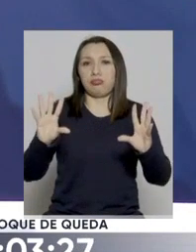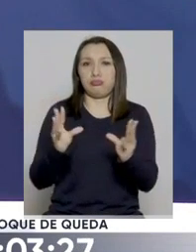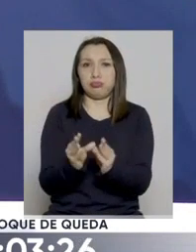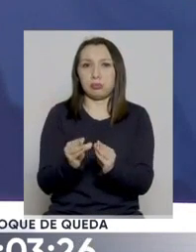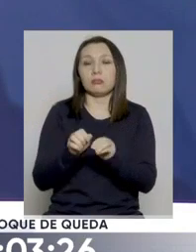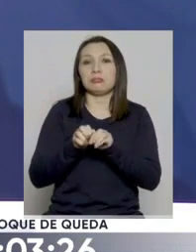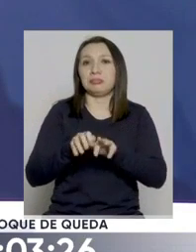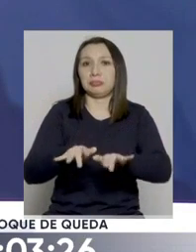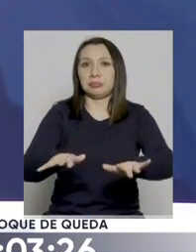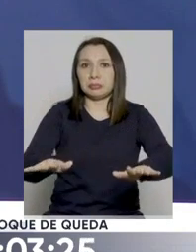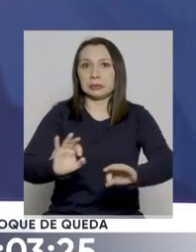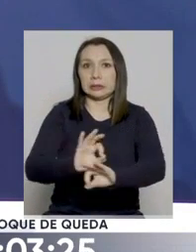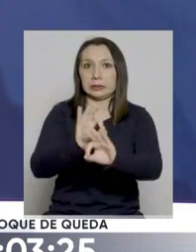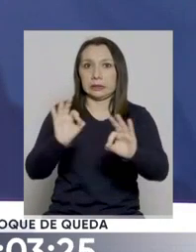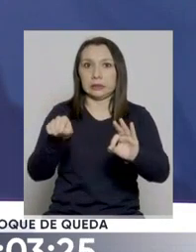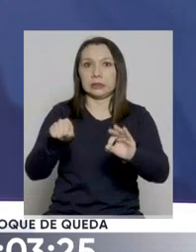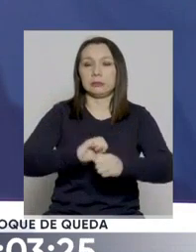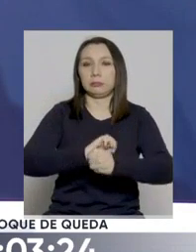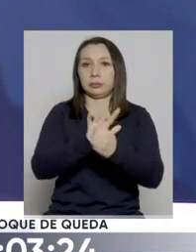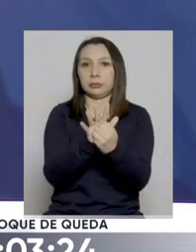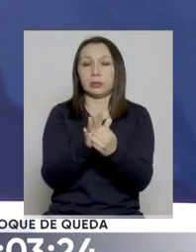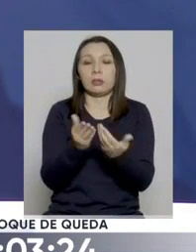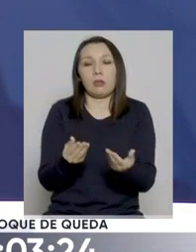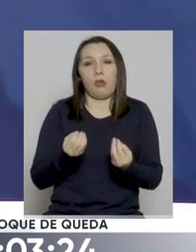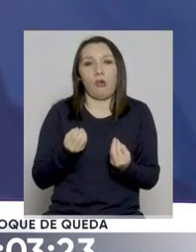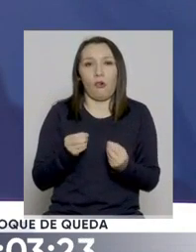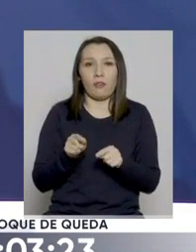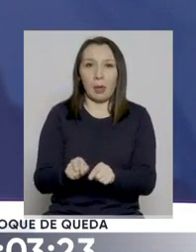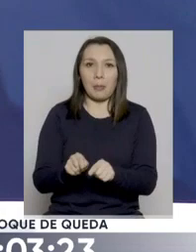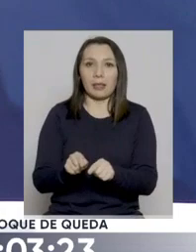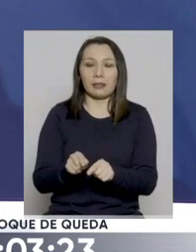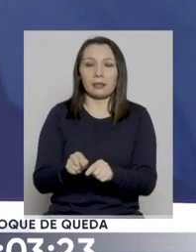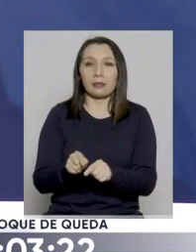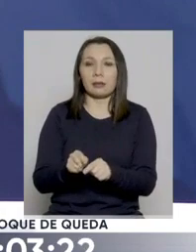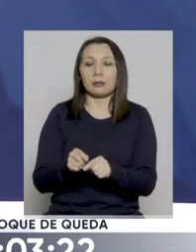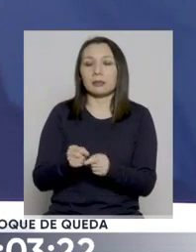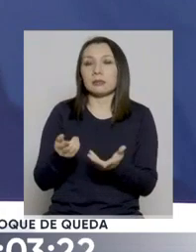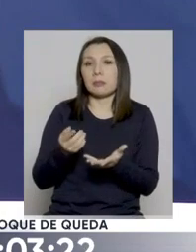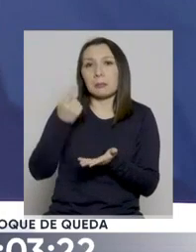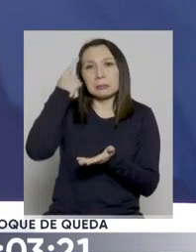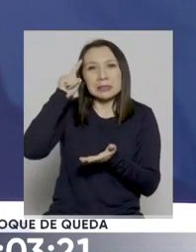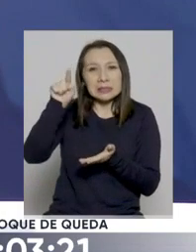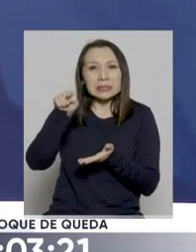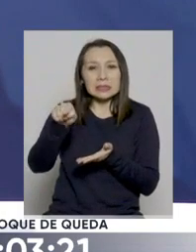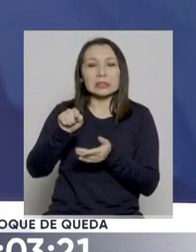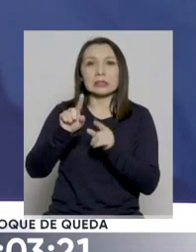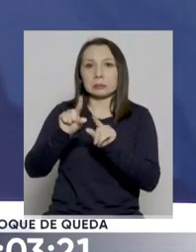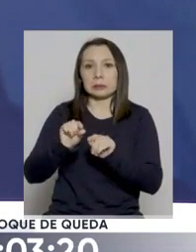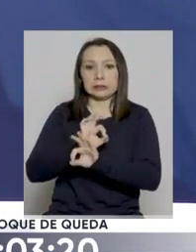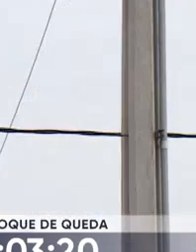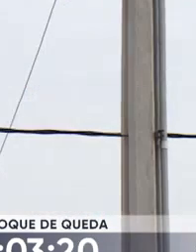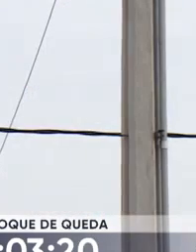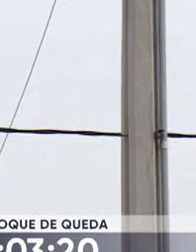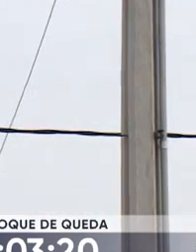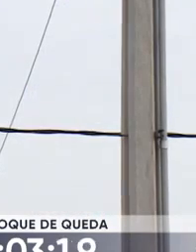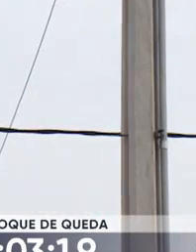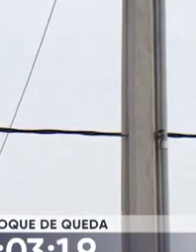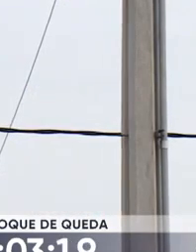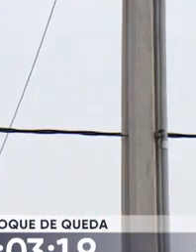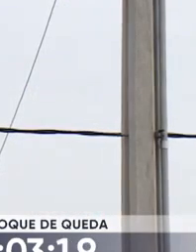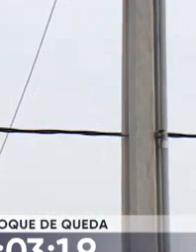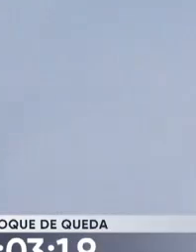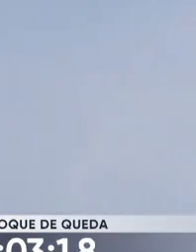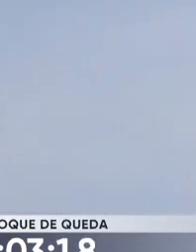diseminación del virus y obviamente para evitar que este siga avanzando. No se